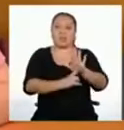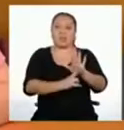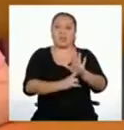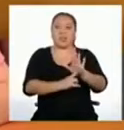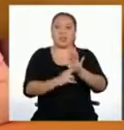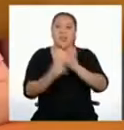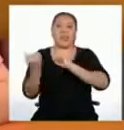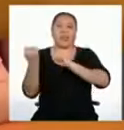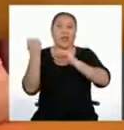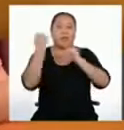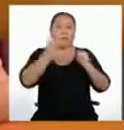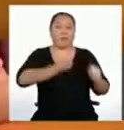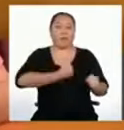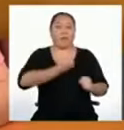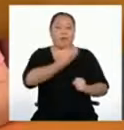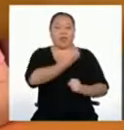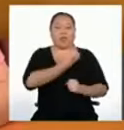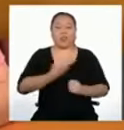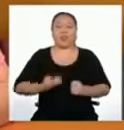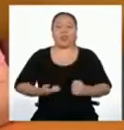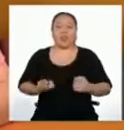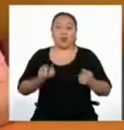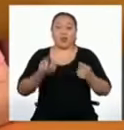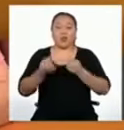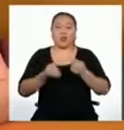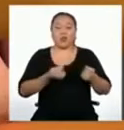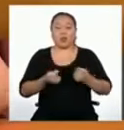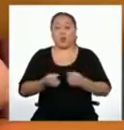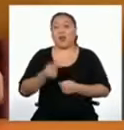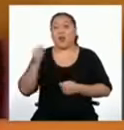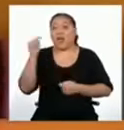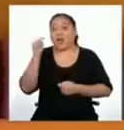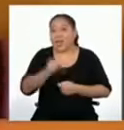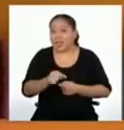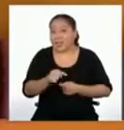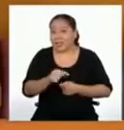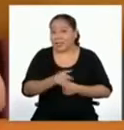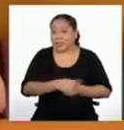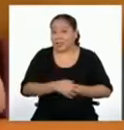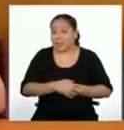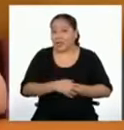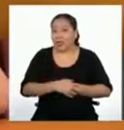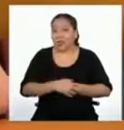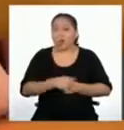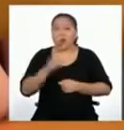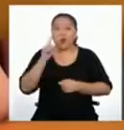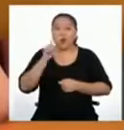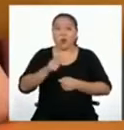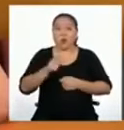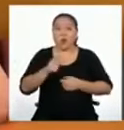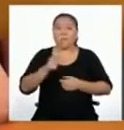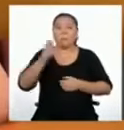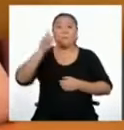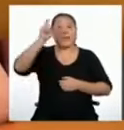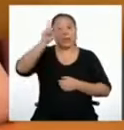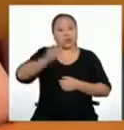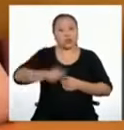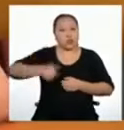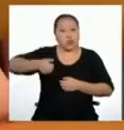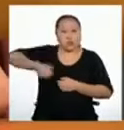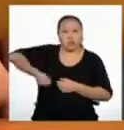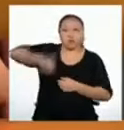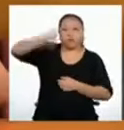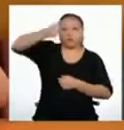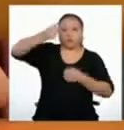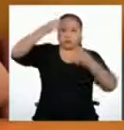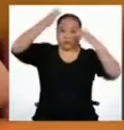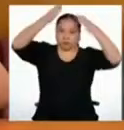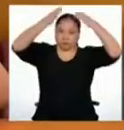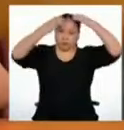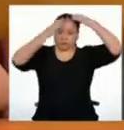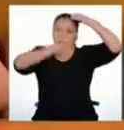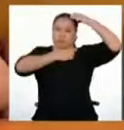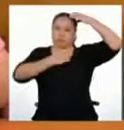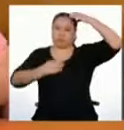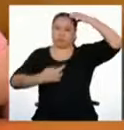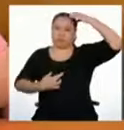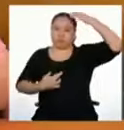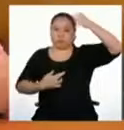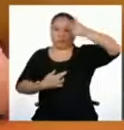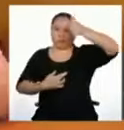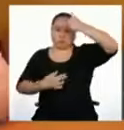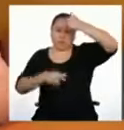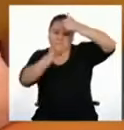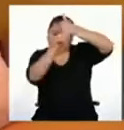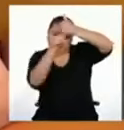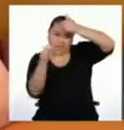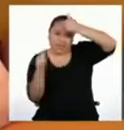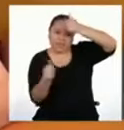Ejecutivo. A ese modo de gobierno, con un miembro real a la cabeza del Estado y secundado